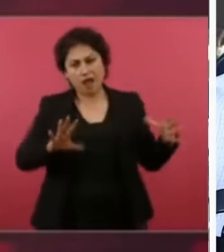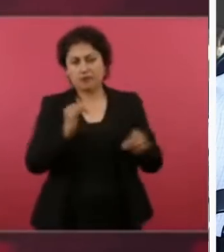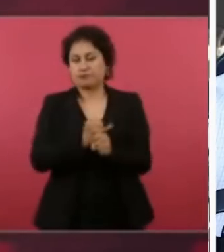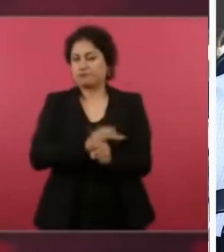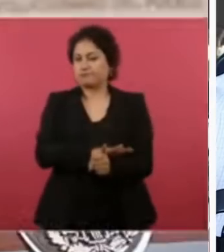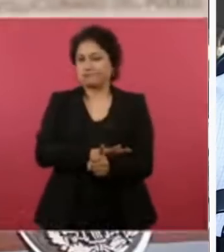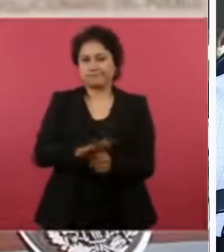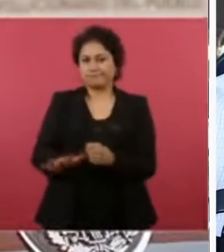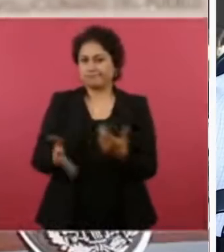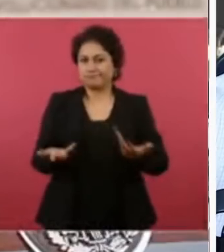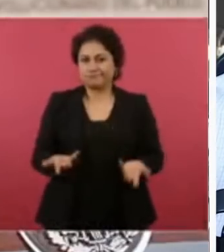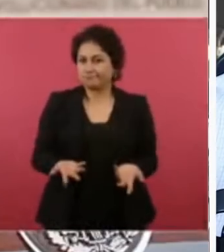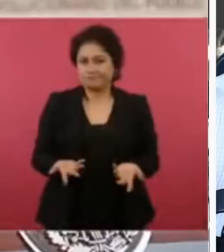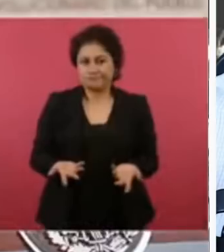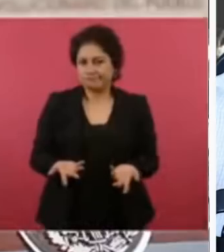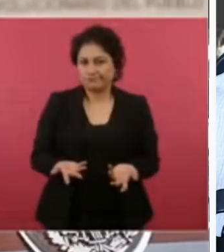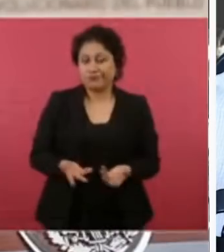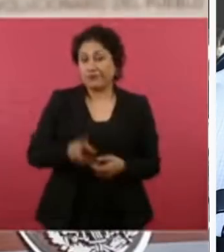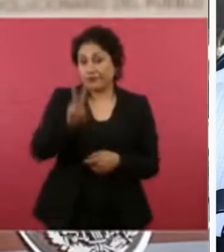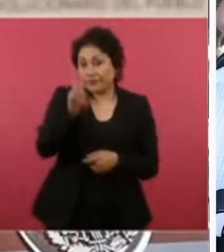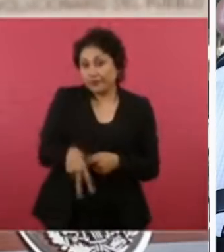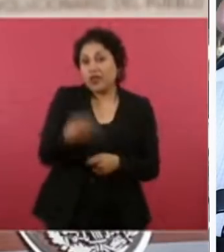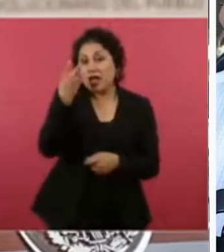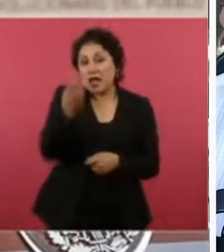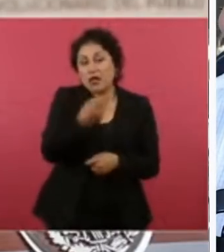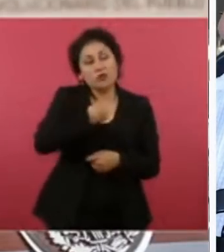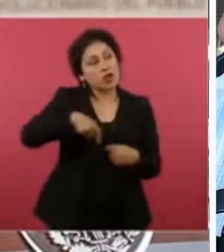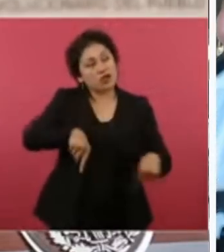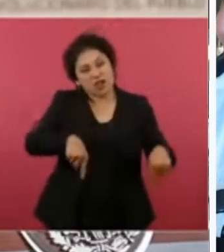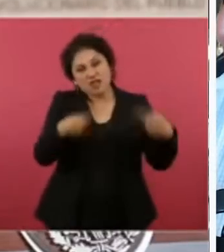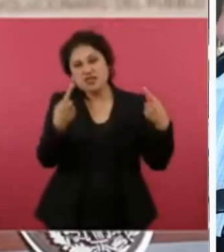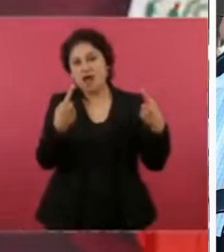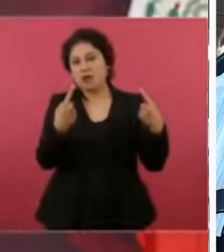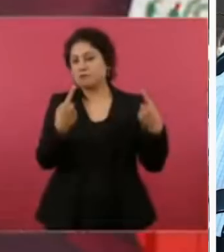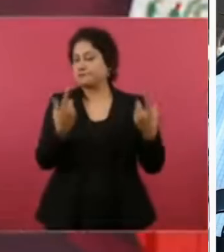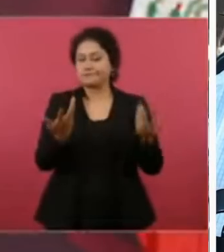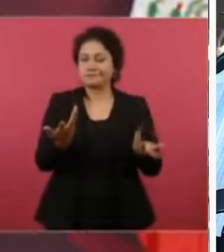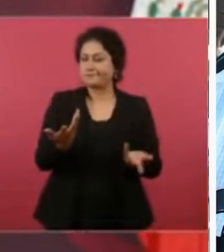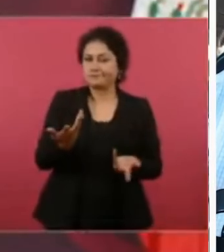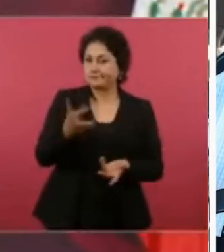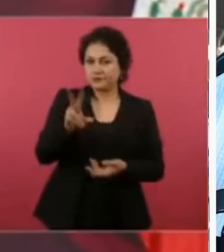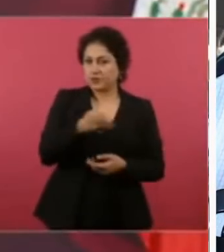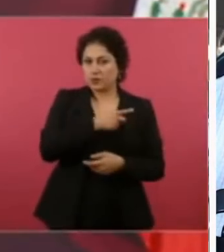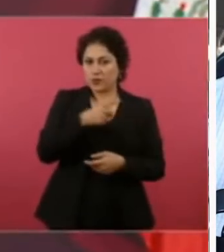no es recomendable, no es racional